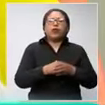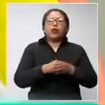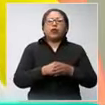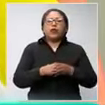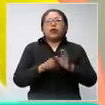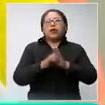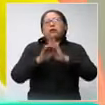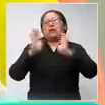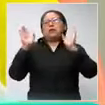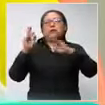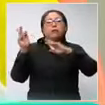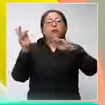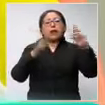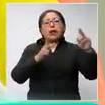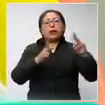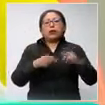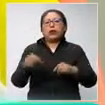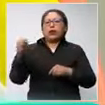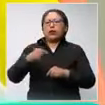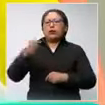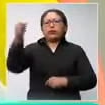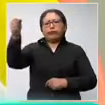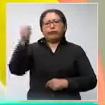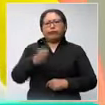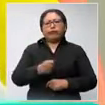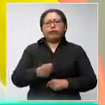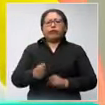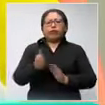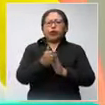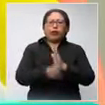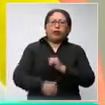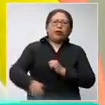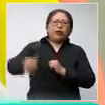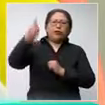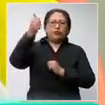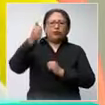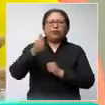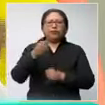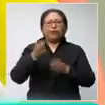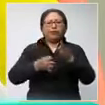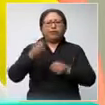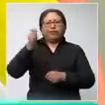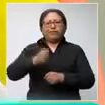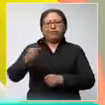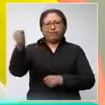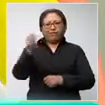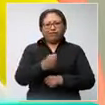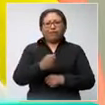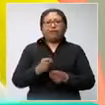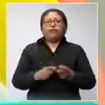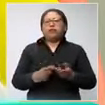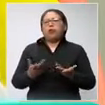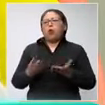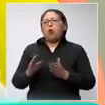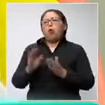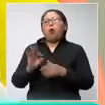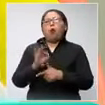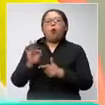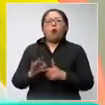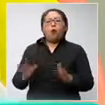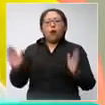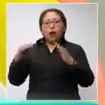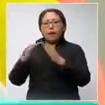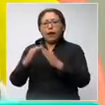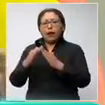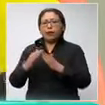Pando nos diga queremos que acá esté nuestro presidente del Tribunal Departamental para sistematizar. En La Paz seguramente María Galindo nos va a decir que tiene que haber alguien